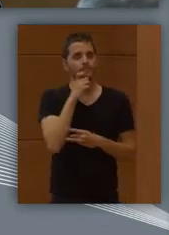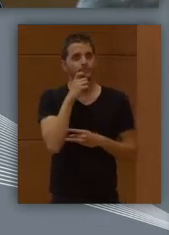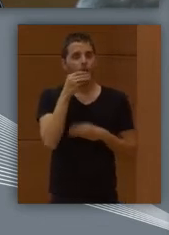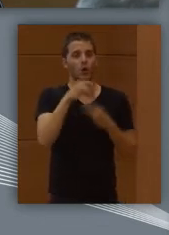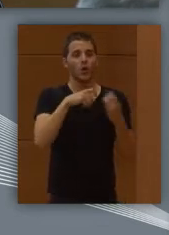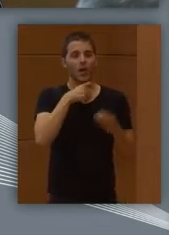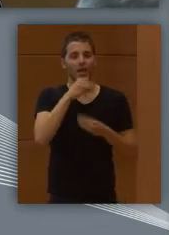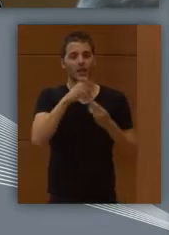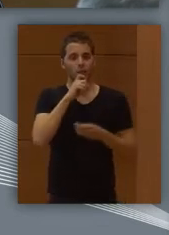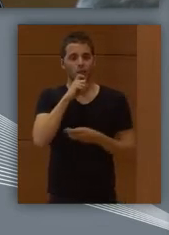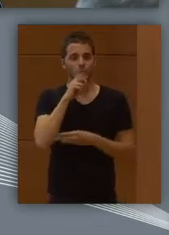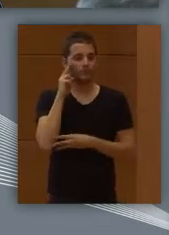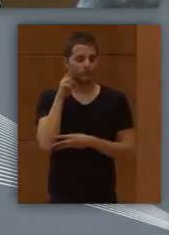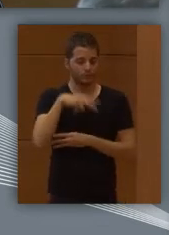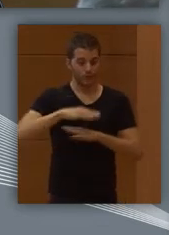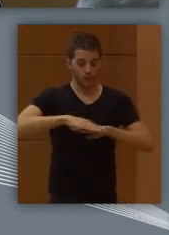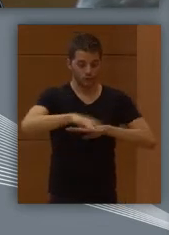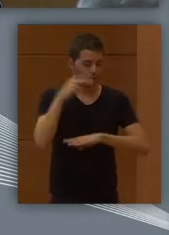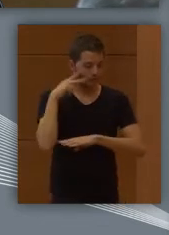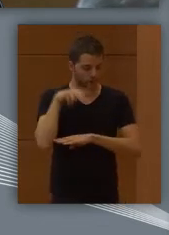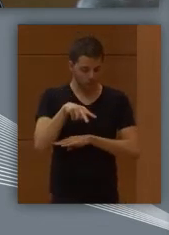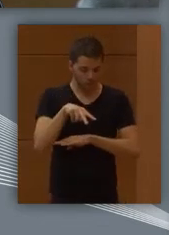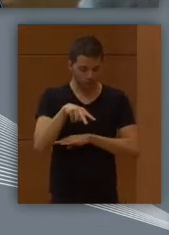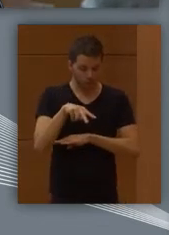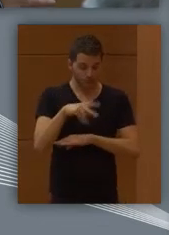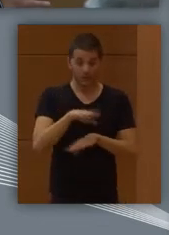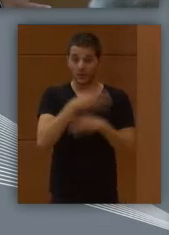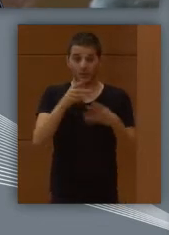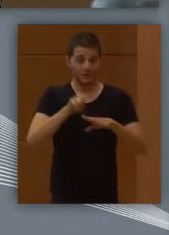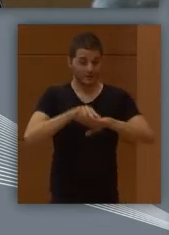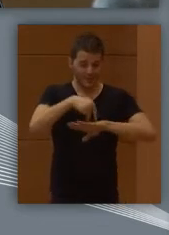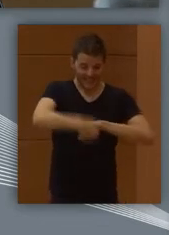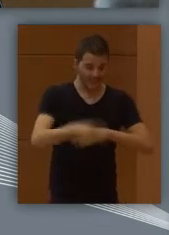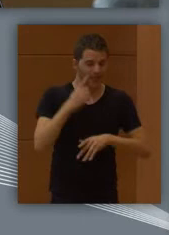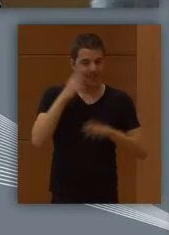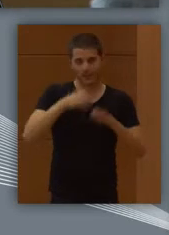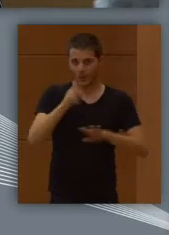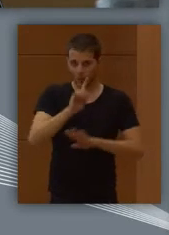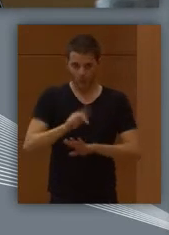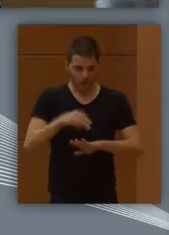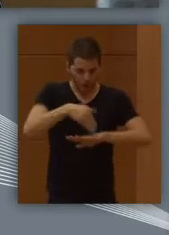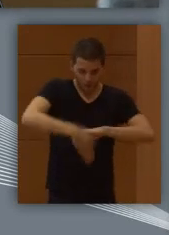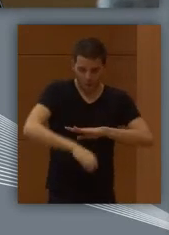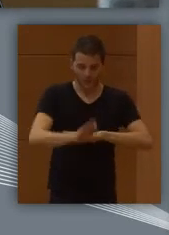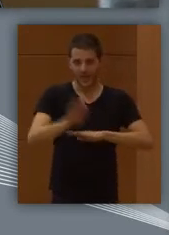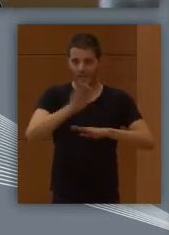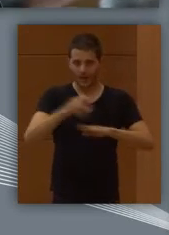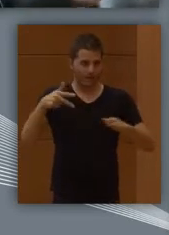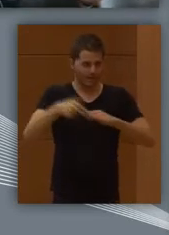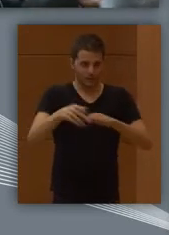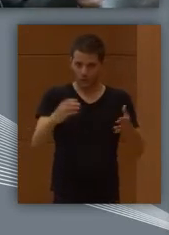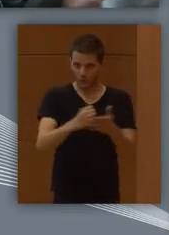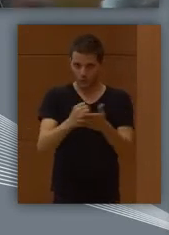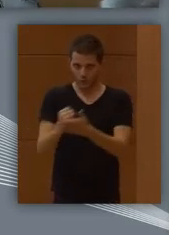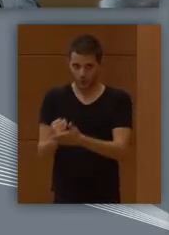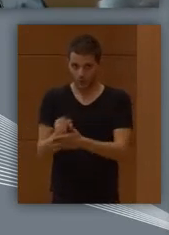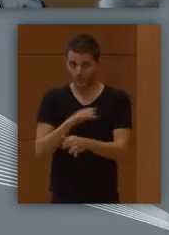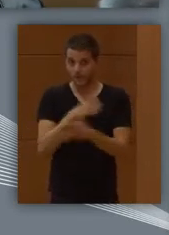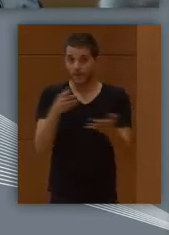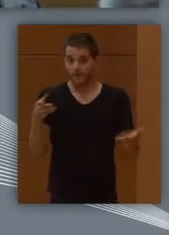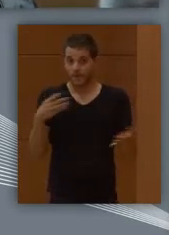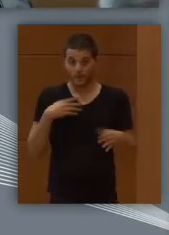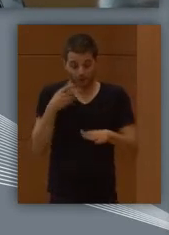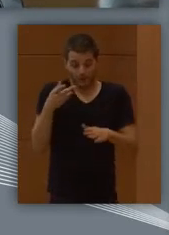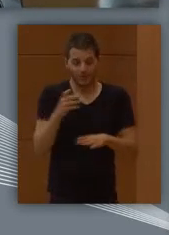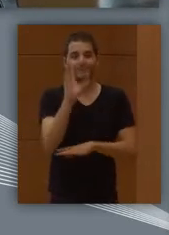¿no? Para tener la garantía absoluta de que no se caería por ningún barranco, ni a ningún hoyo, ni a ningún agujero, ¿no? Ya se pueden ustedes imaginar,